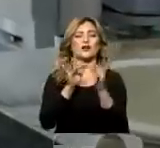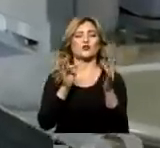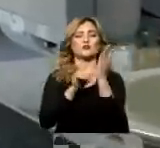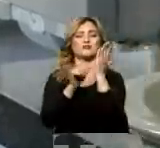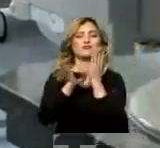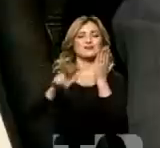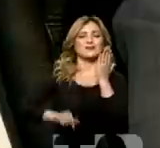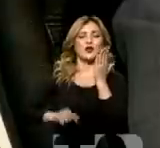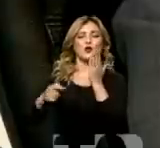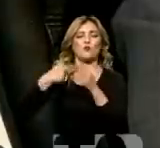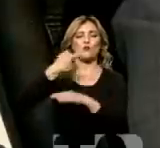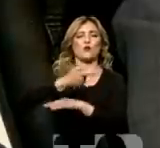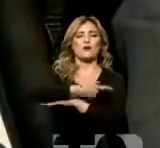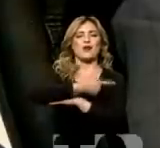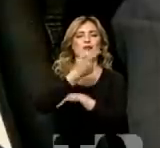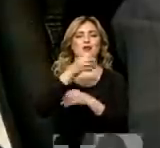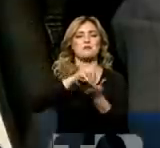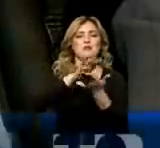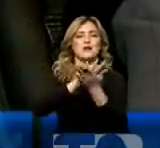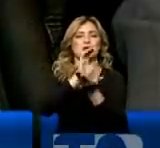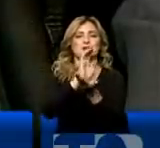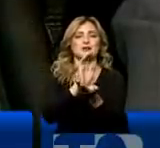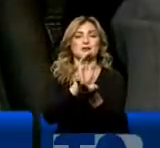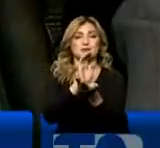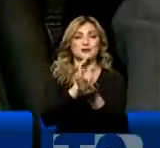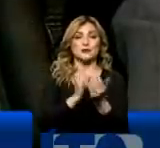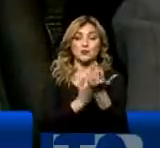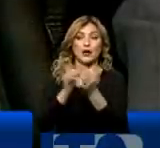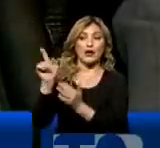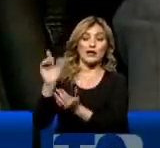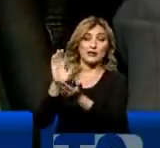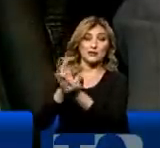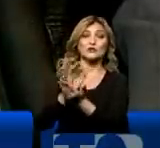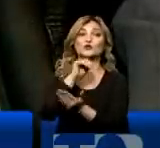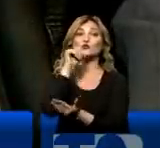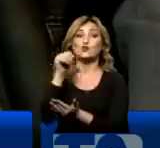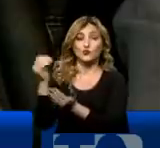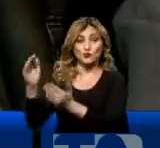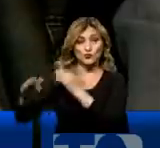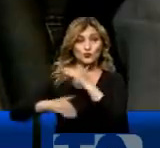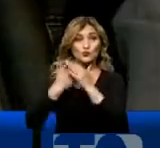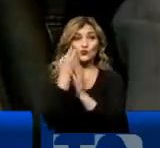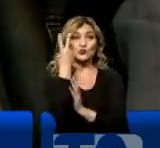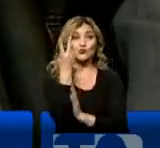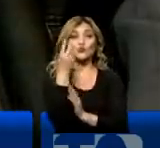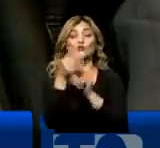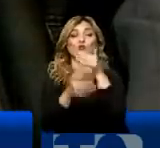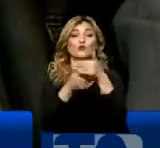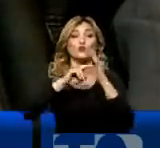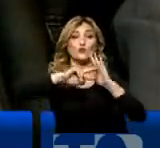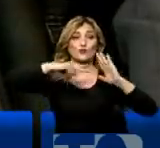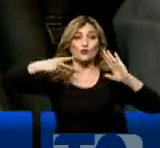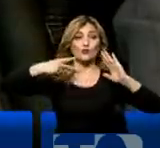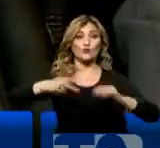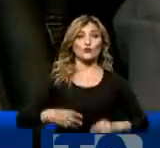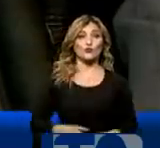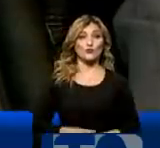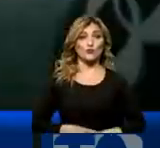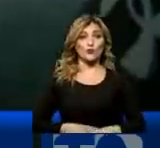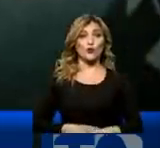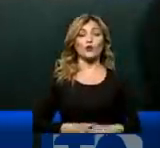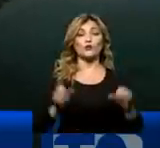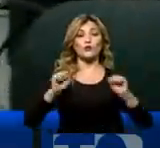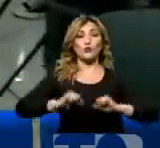para el IES. Estamos a la espera de que el IES nos envíe dos procesos tecnológicos para poder